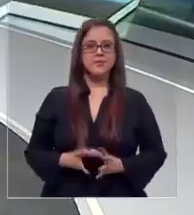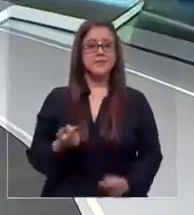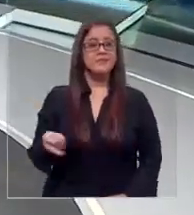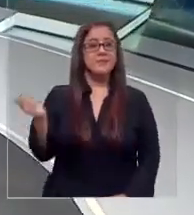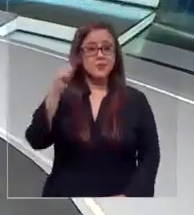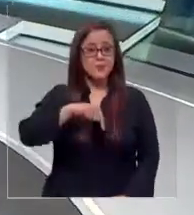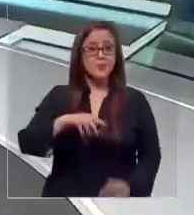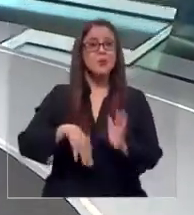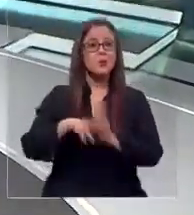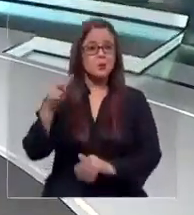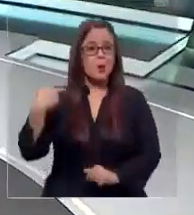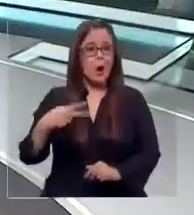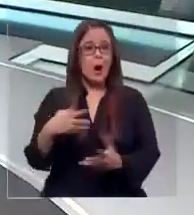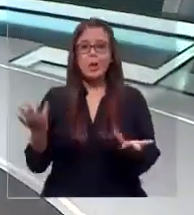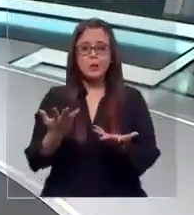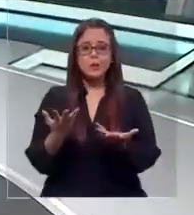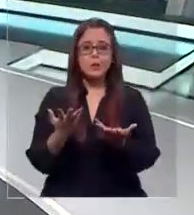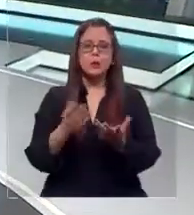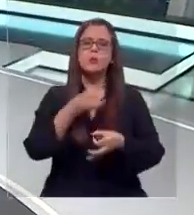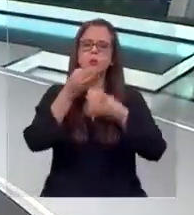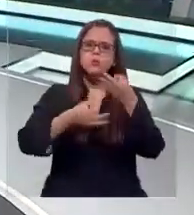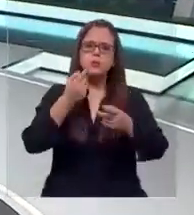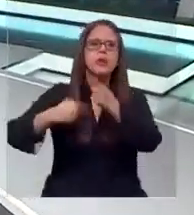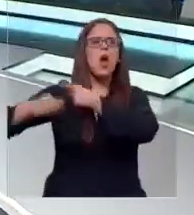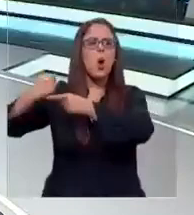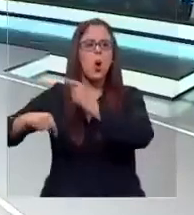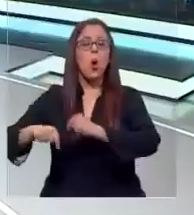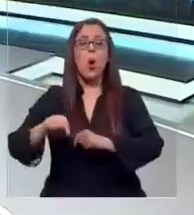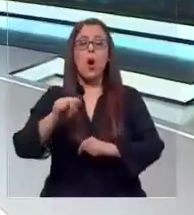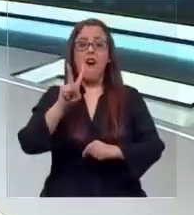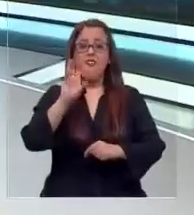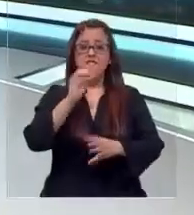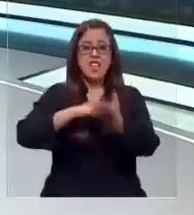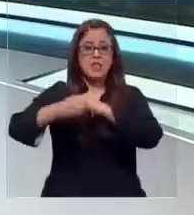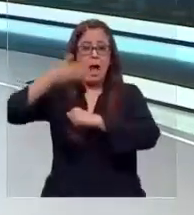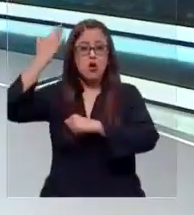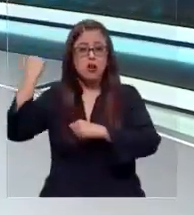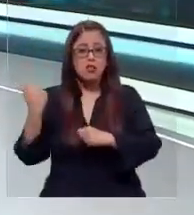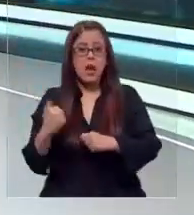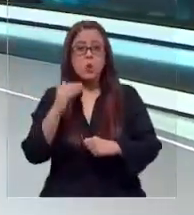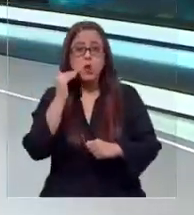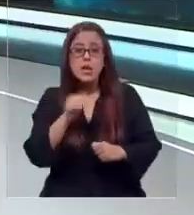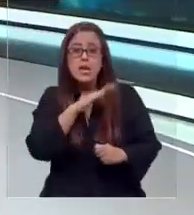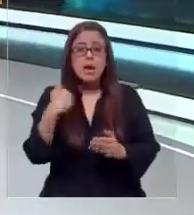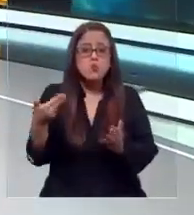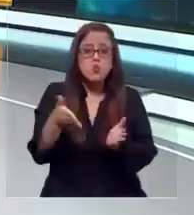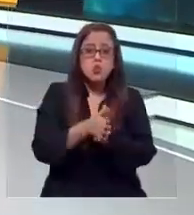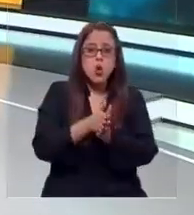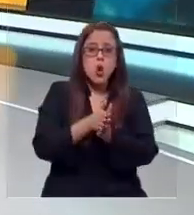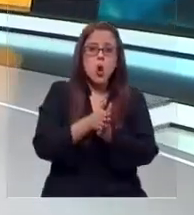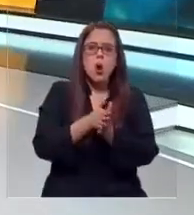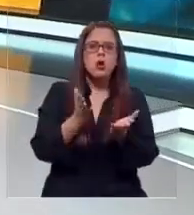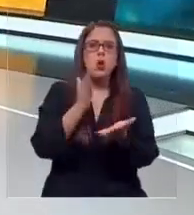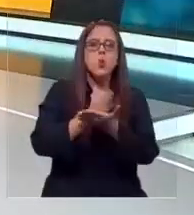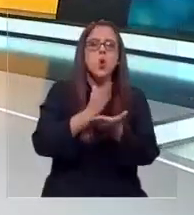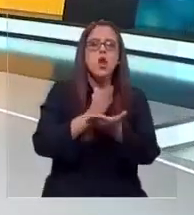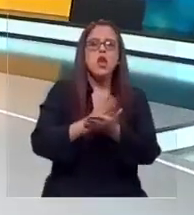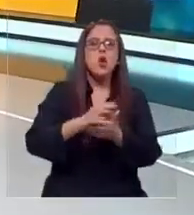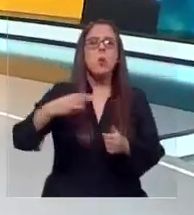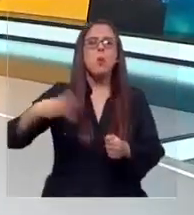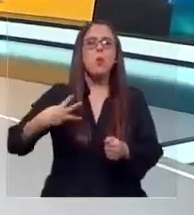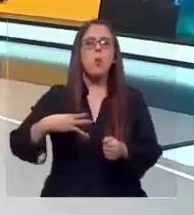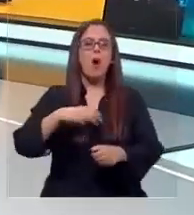Estamos de vuelta con más noticias para contarle esta historia. Hace 20 años, una niña murió al interior de un colegio municipal de Maipú.